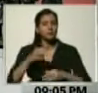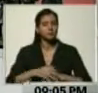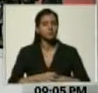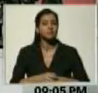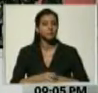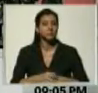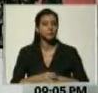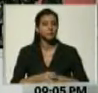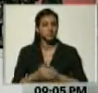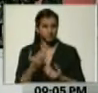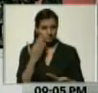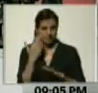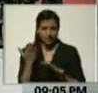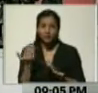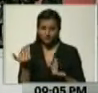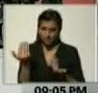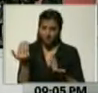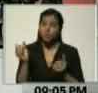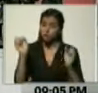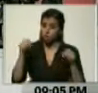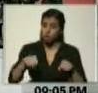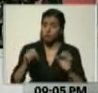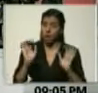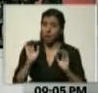Ajá, dale, pues. Claro.